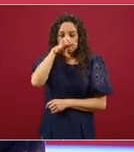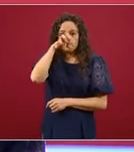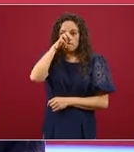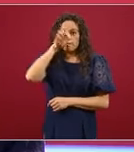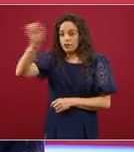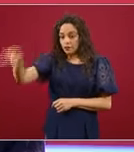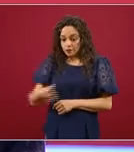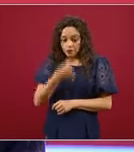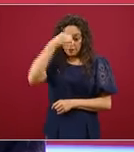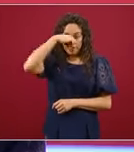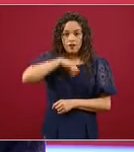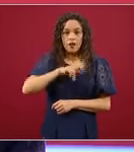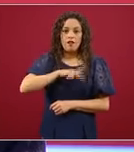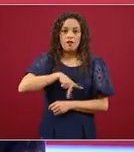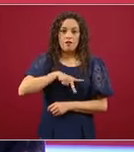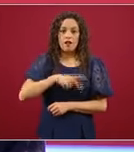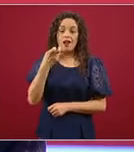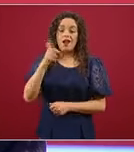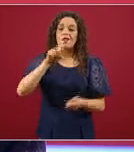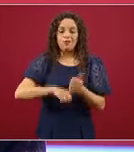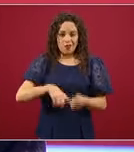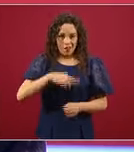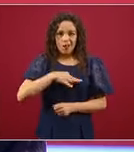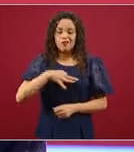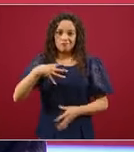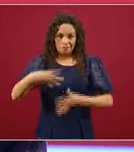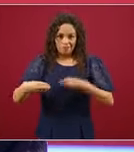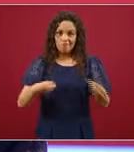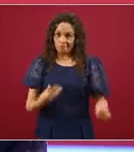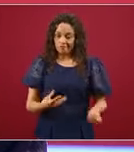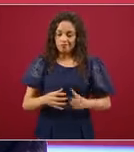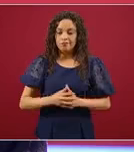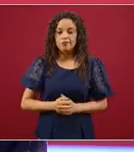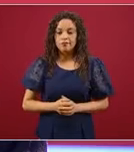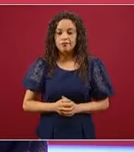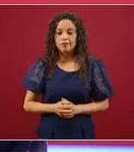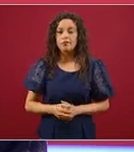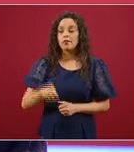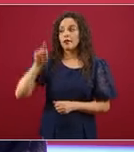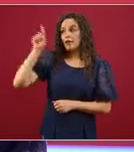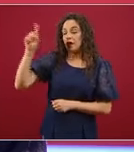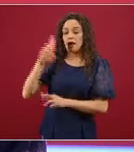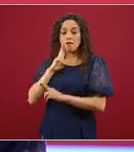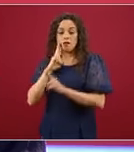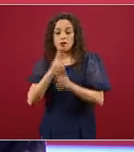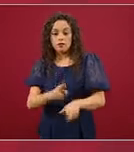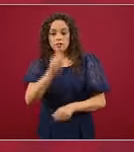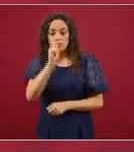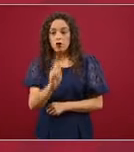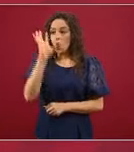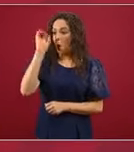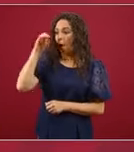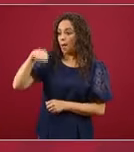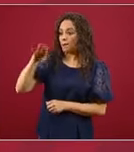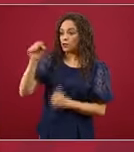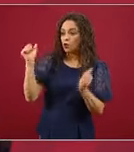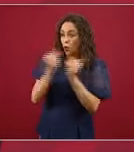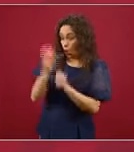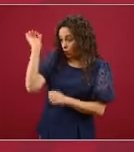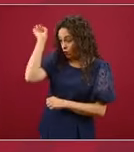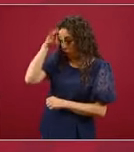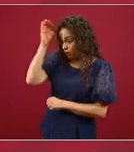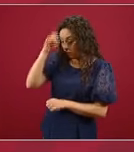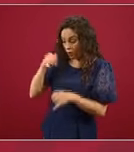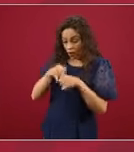mecanismo de infección. En la respuesta de la Organización Mundial de la Salud, hace un resumen de la evidencia científica disponible y